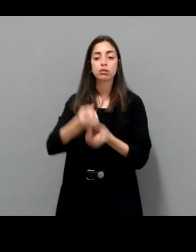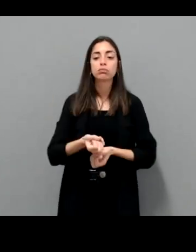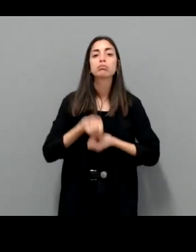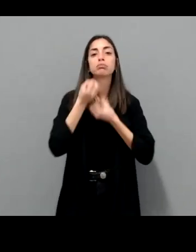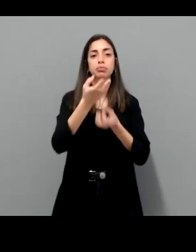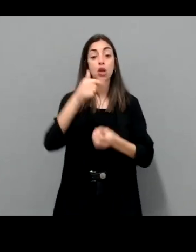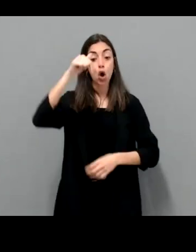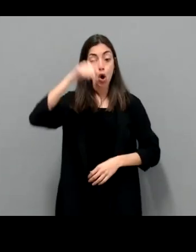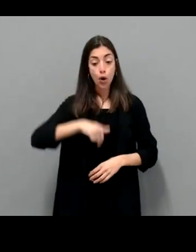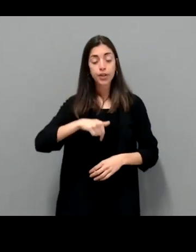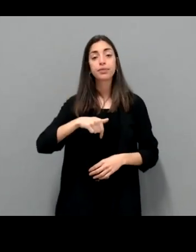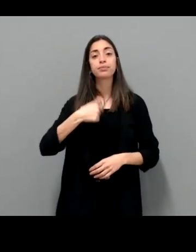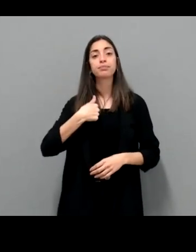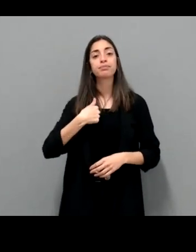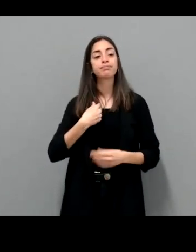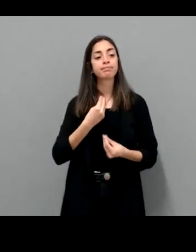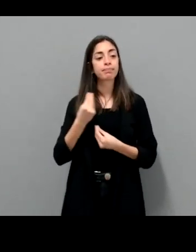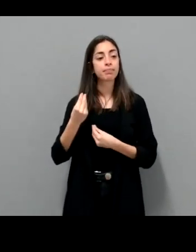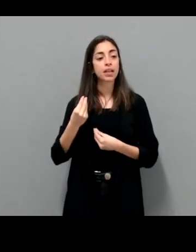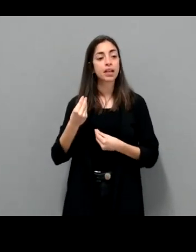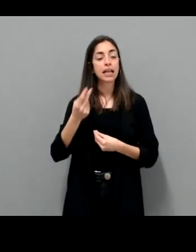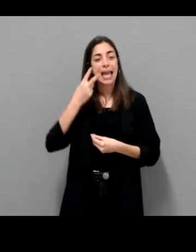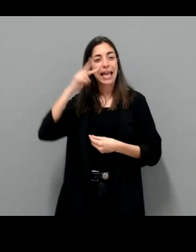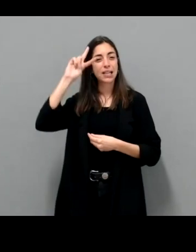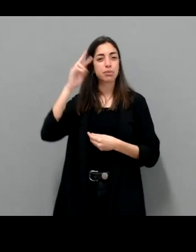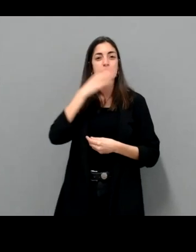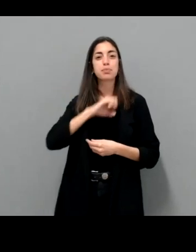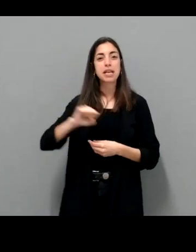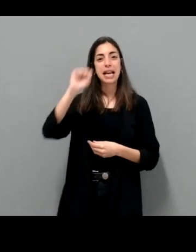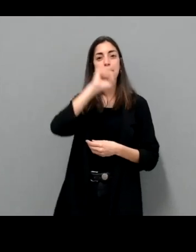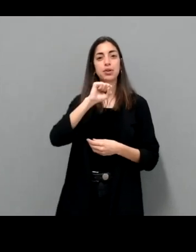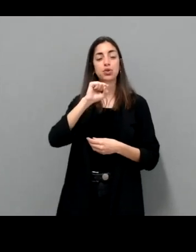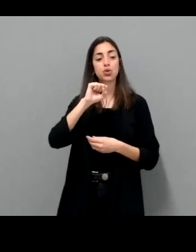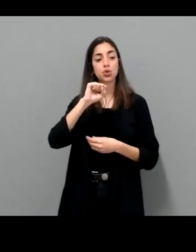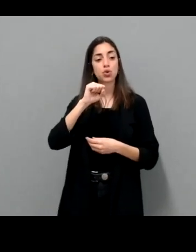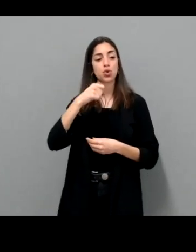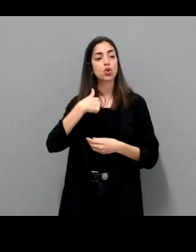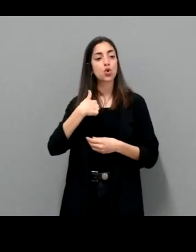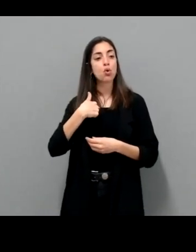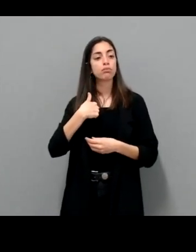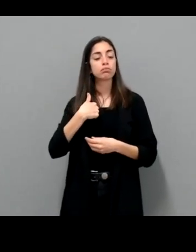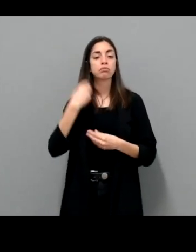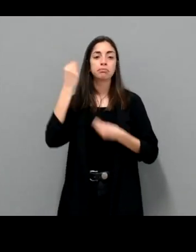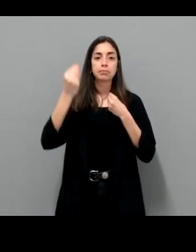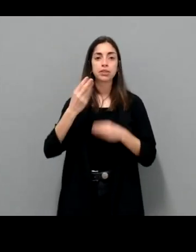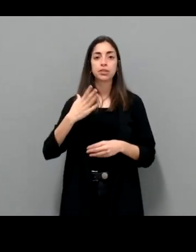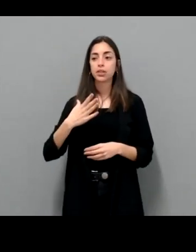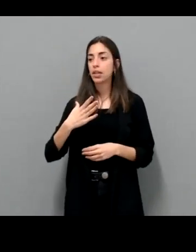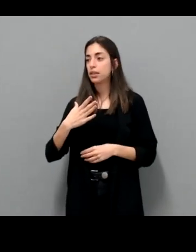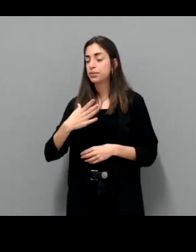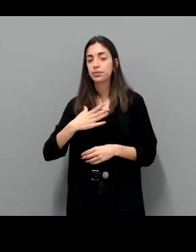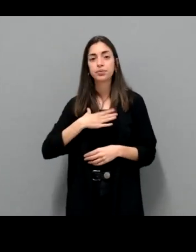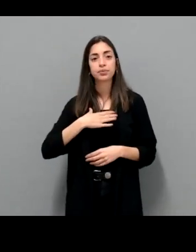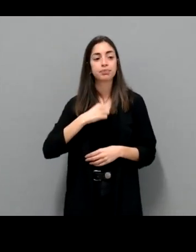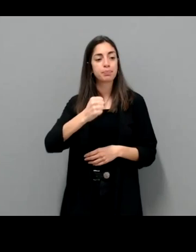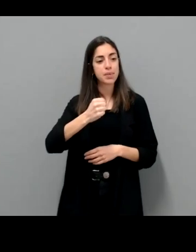tenemos una maravillosa experiencia, fruto del tesón y la valentía de estas mujeres y de las